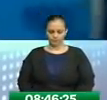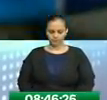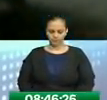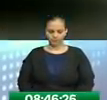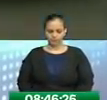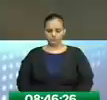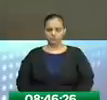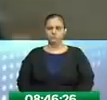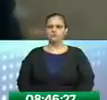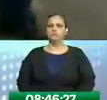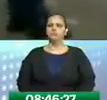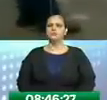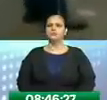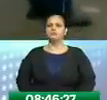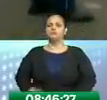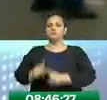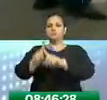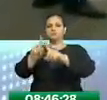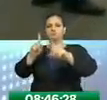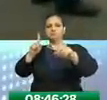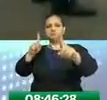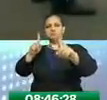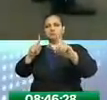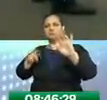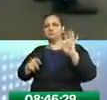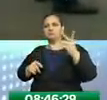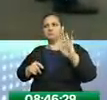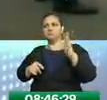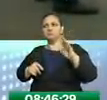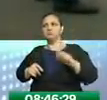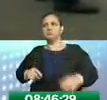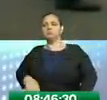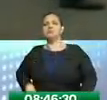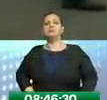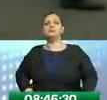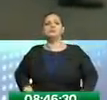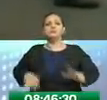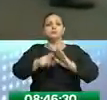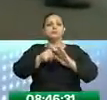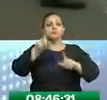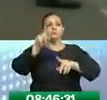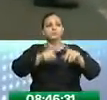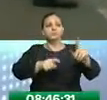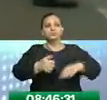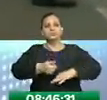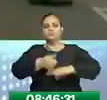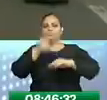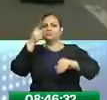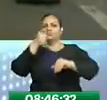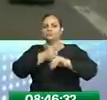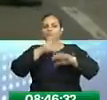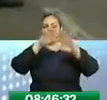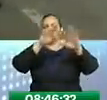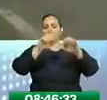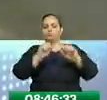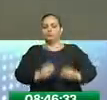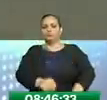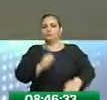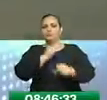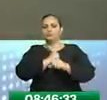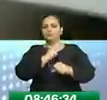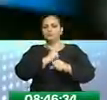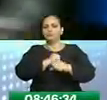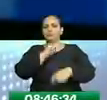de un metro de distancia. Si hay muchos locales que los han clausurado porque no respetaban la distancia. Entonces, ¿ahí qué estamos haciendo?